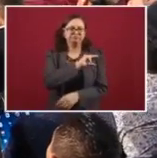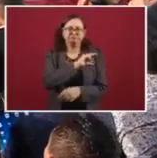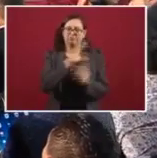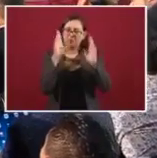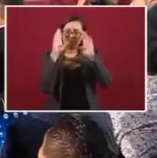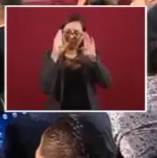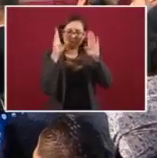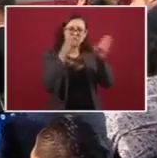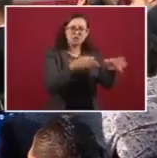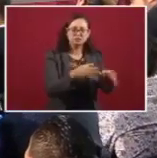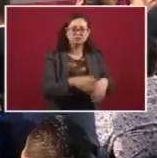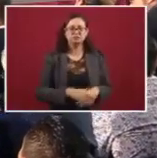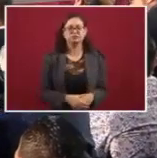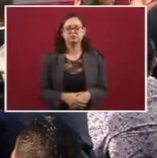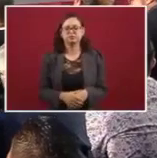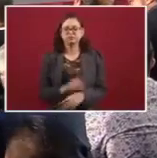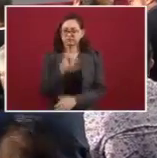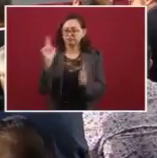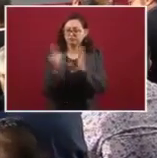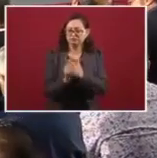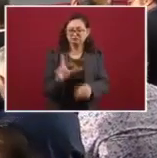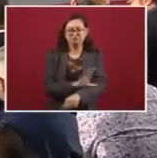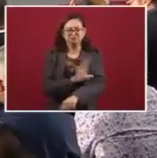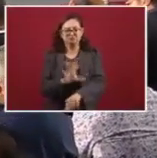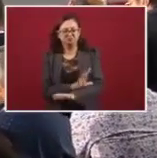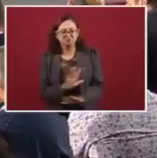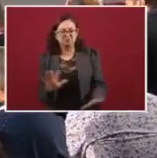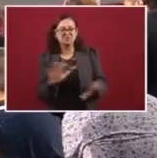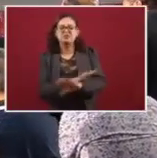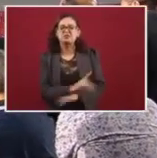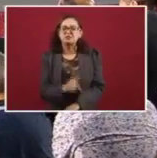¿Qué fue la reforma energética?